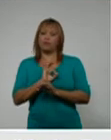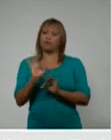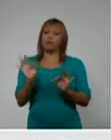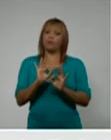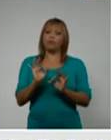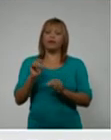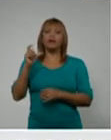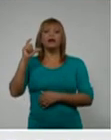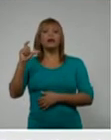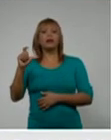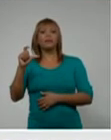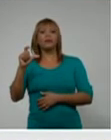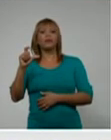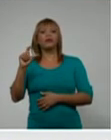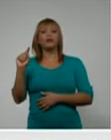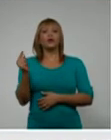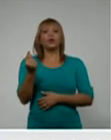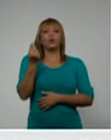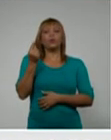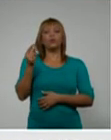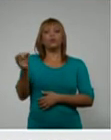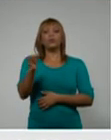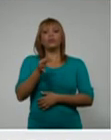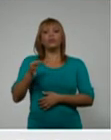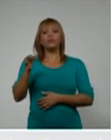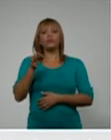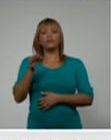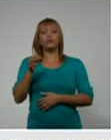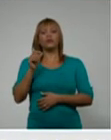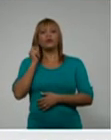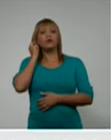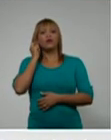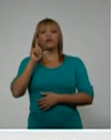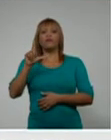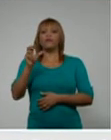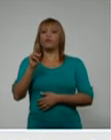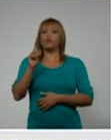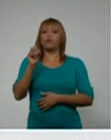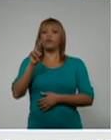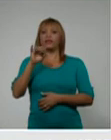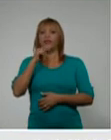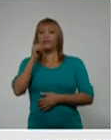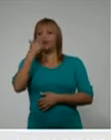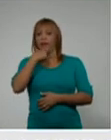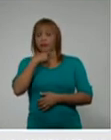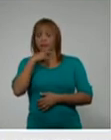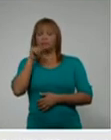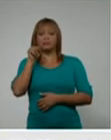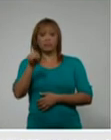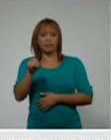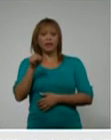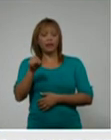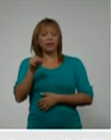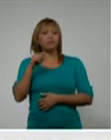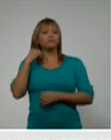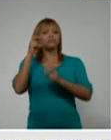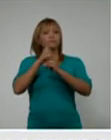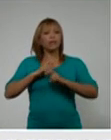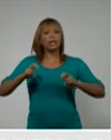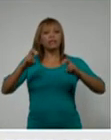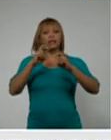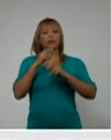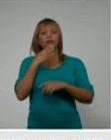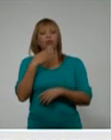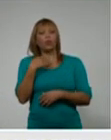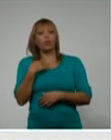Camagüey, con un caso del municipio Florida, que también se está precisando